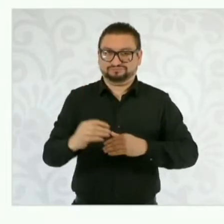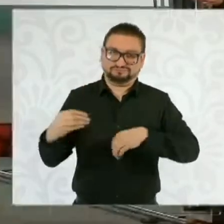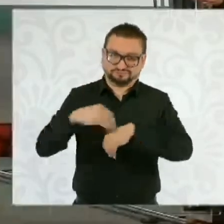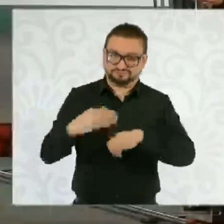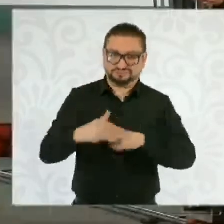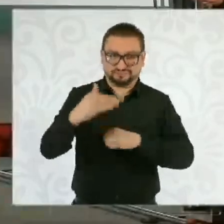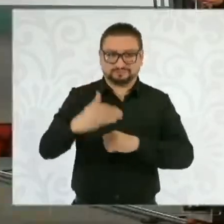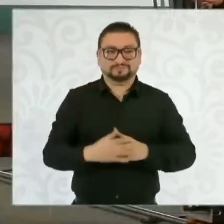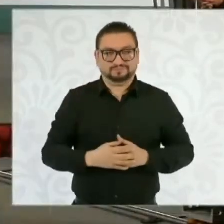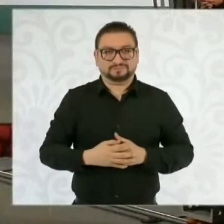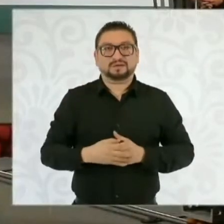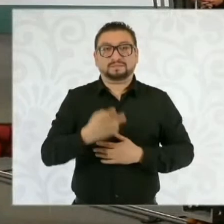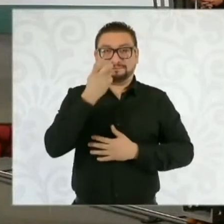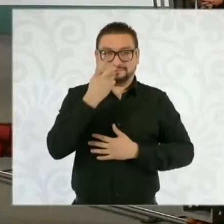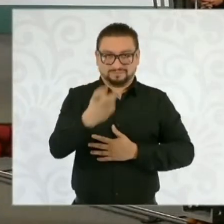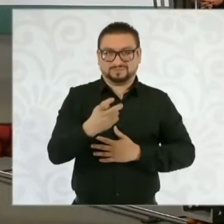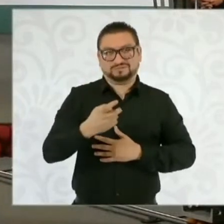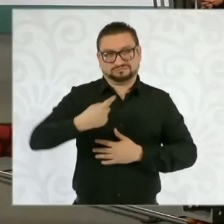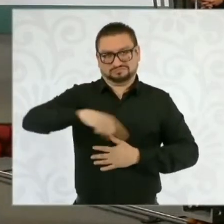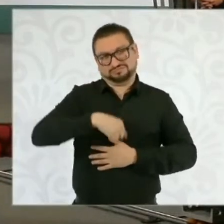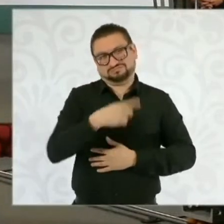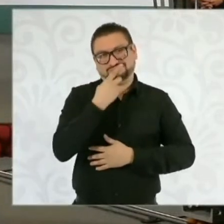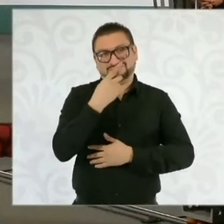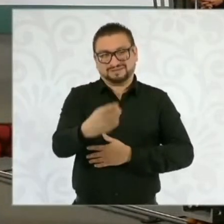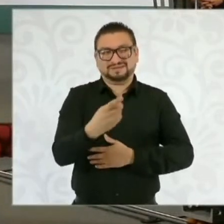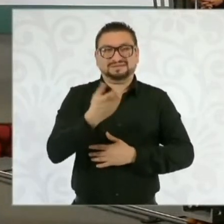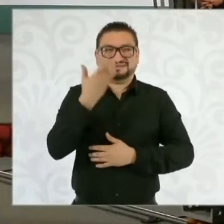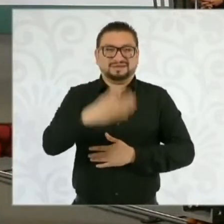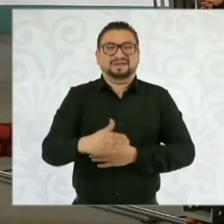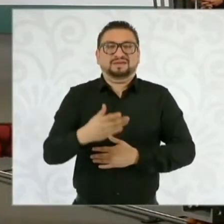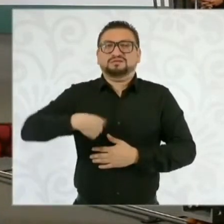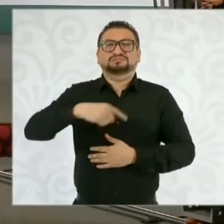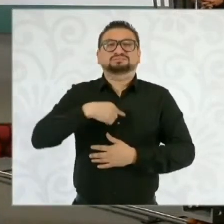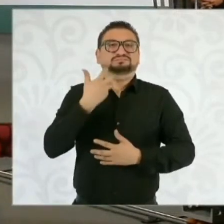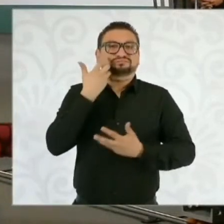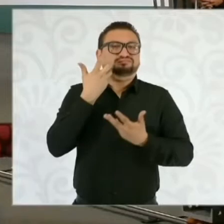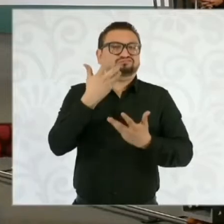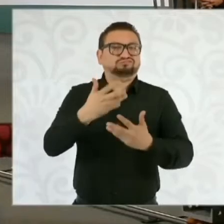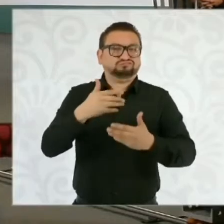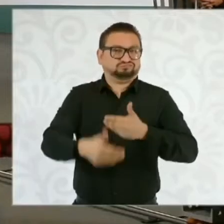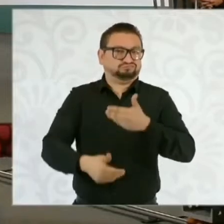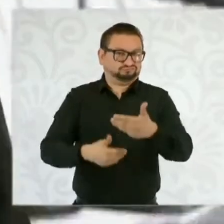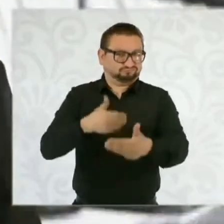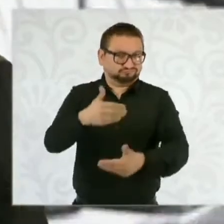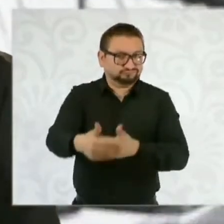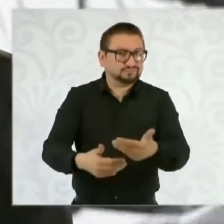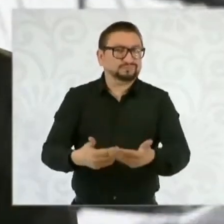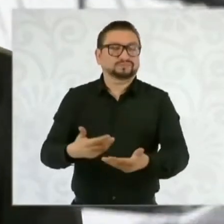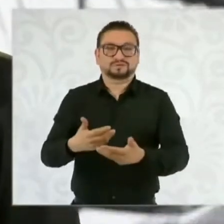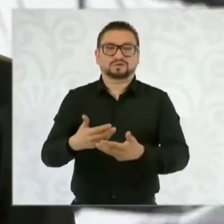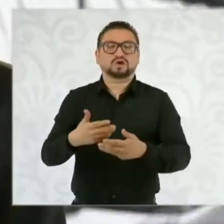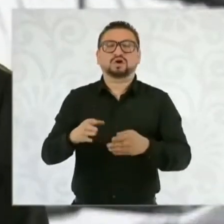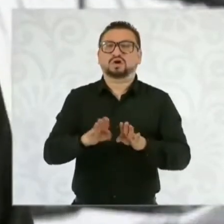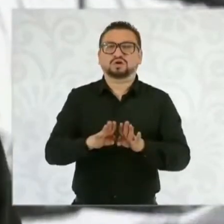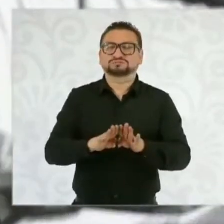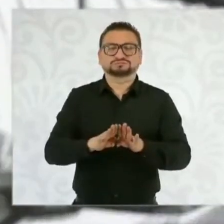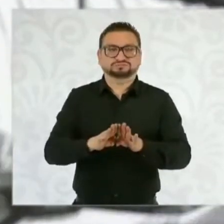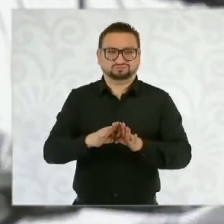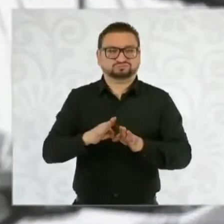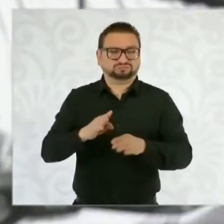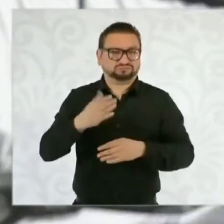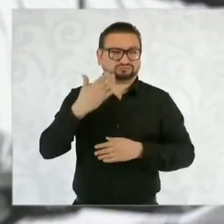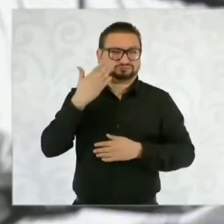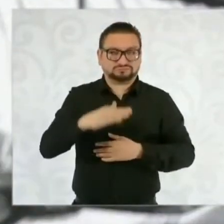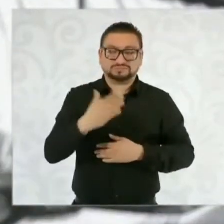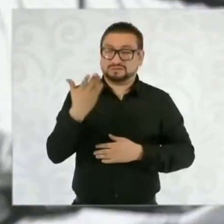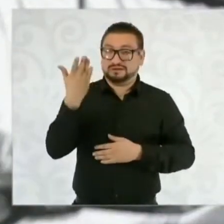bueno, pues podemos decir en ese sentido que también vamos abatiendo o combatiendo también pues ideas